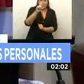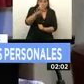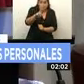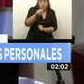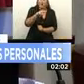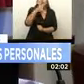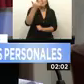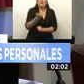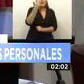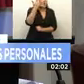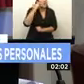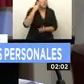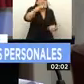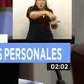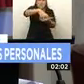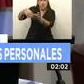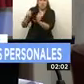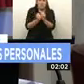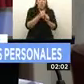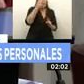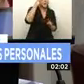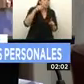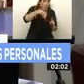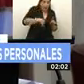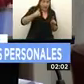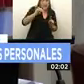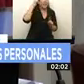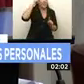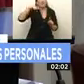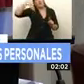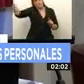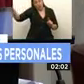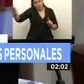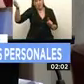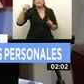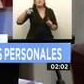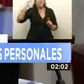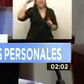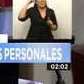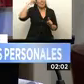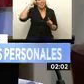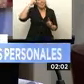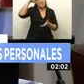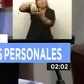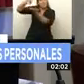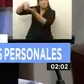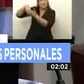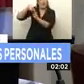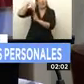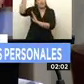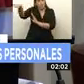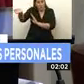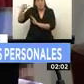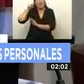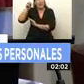39 plantas industriales 29 en el país y 10 afuera de las 10 plantas que tiene